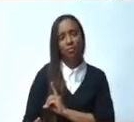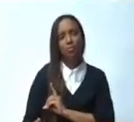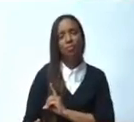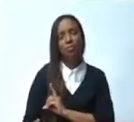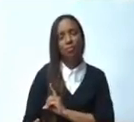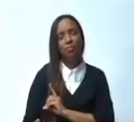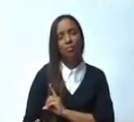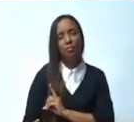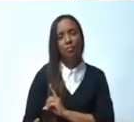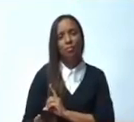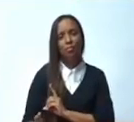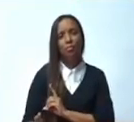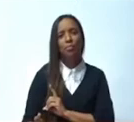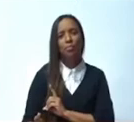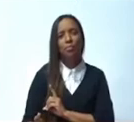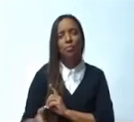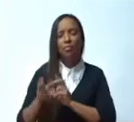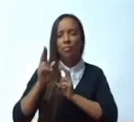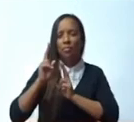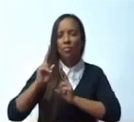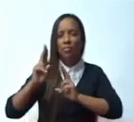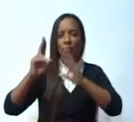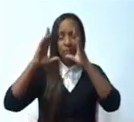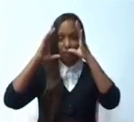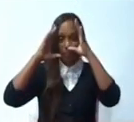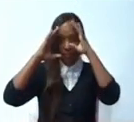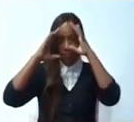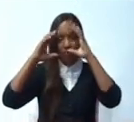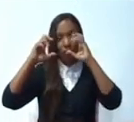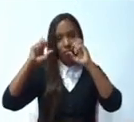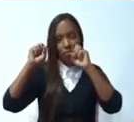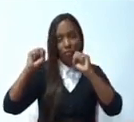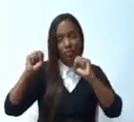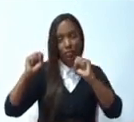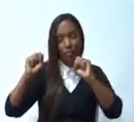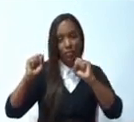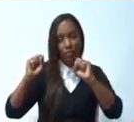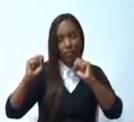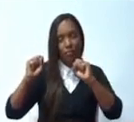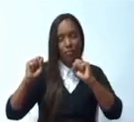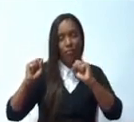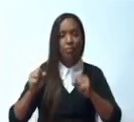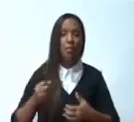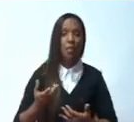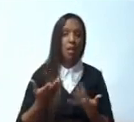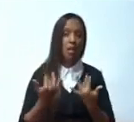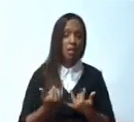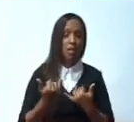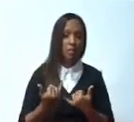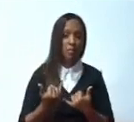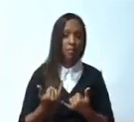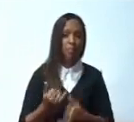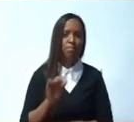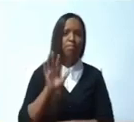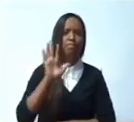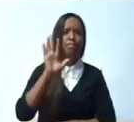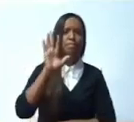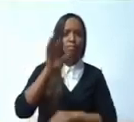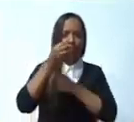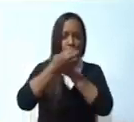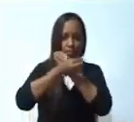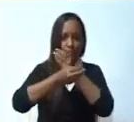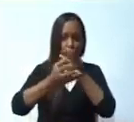Honorable señor presidente, hemos tomado este turno de información